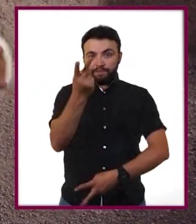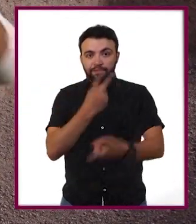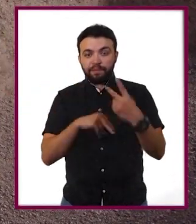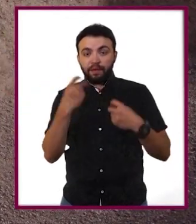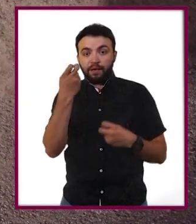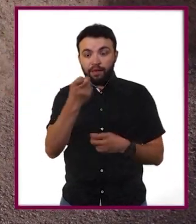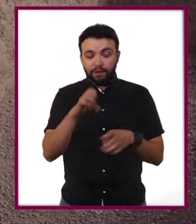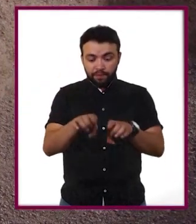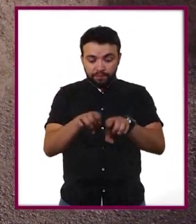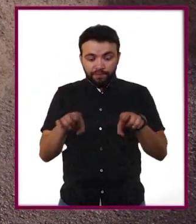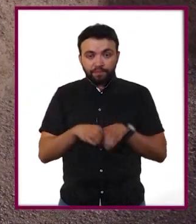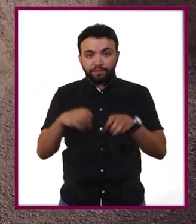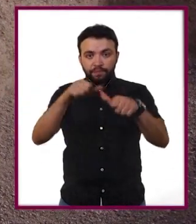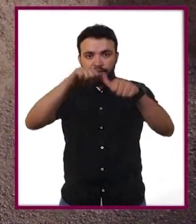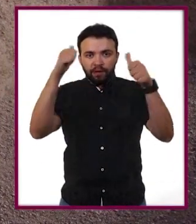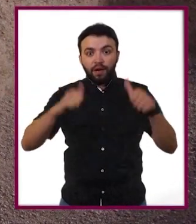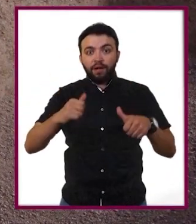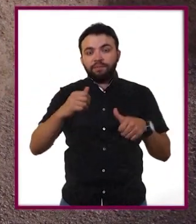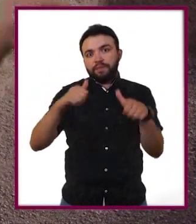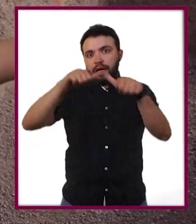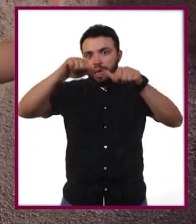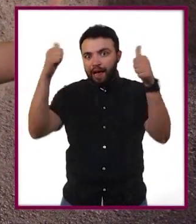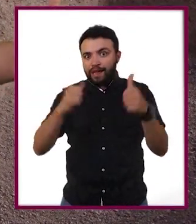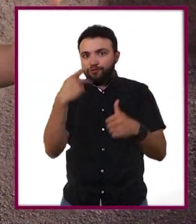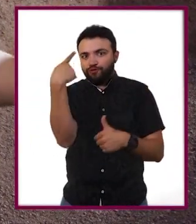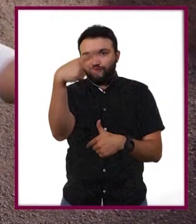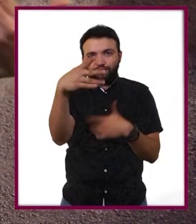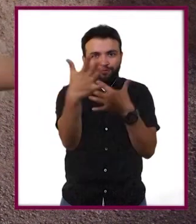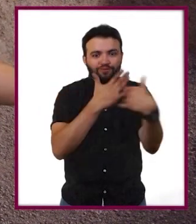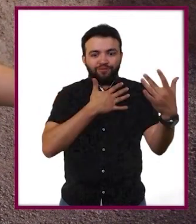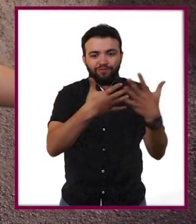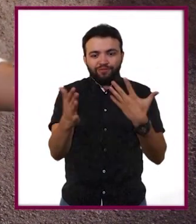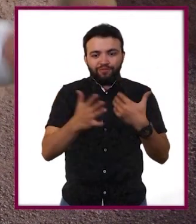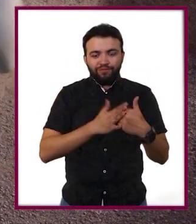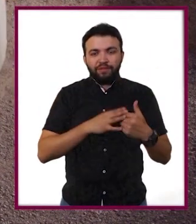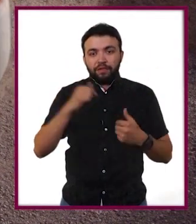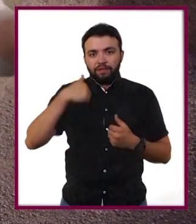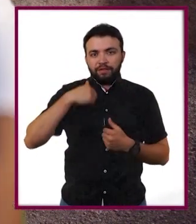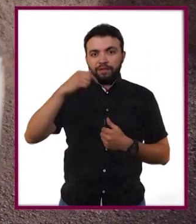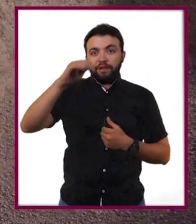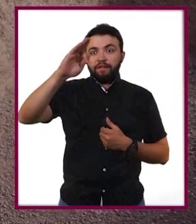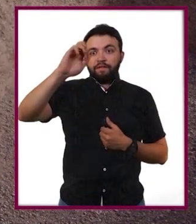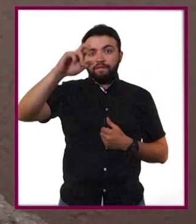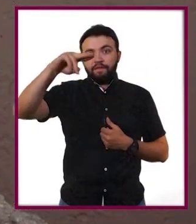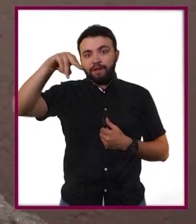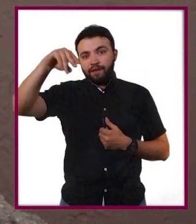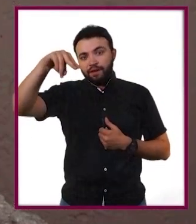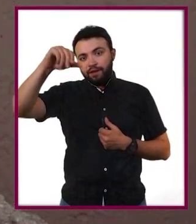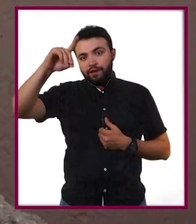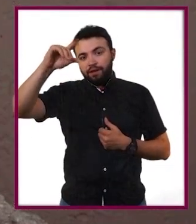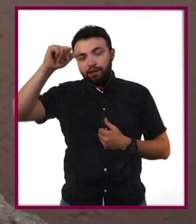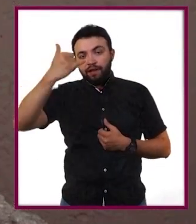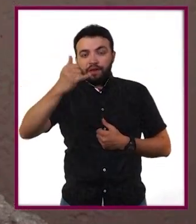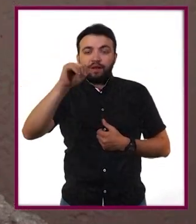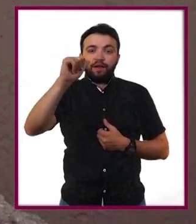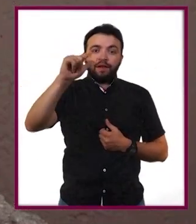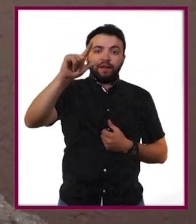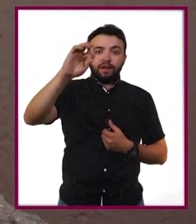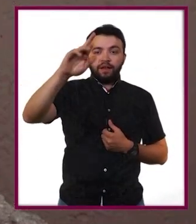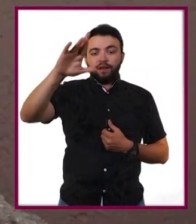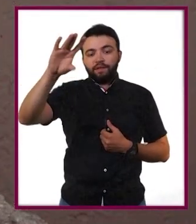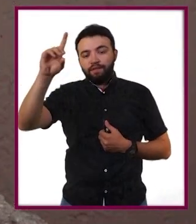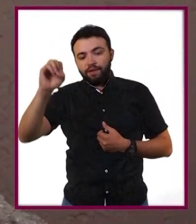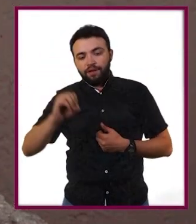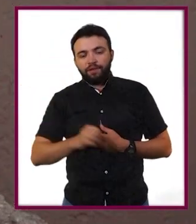y bienvenidos a este espacio de artes, el arte en tus manos. Fernanda Bastida y Alfredo Gutiérrez los saludamos. Hola Alfredo, ¿listo